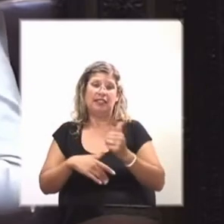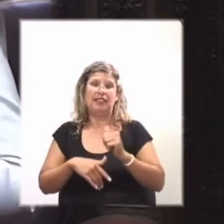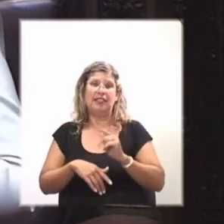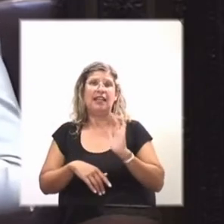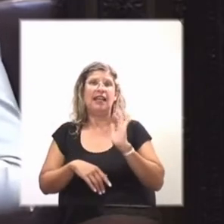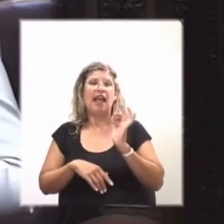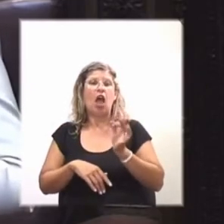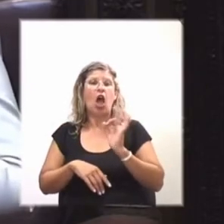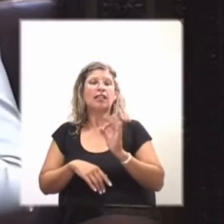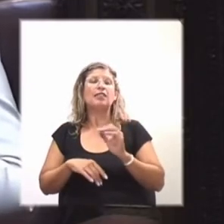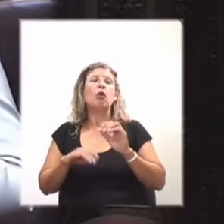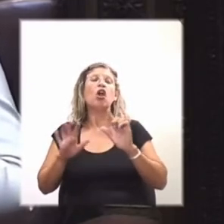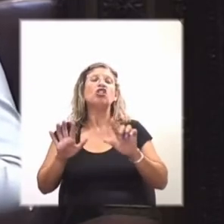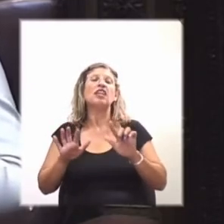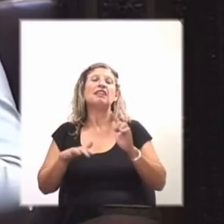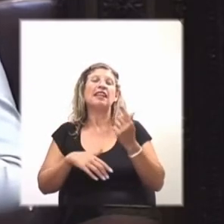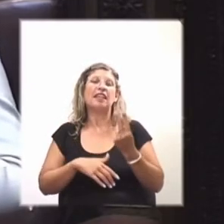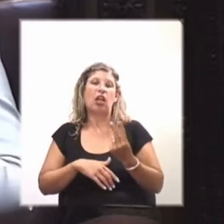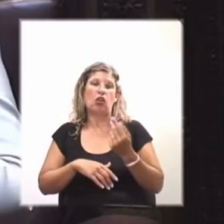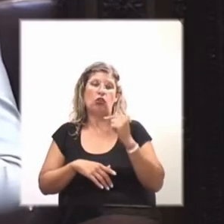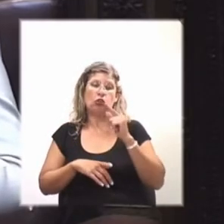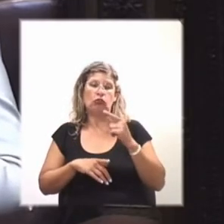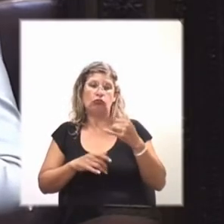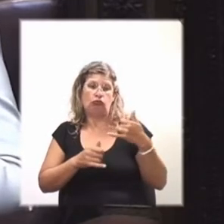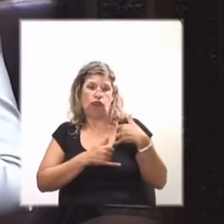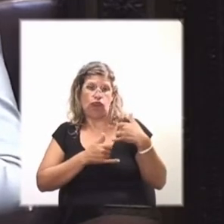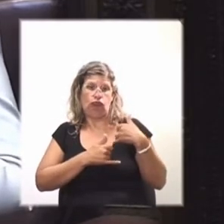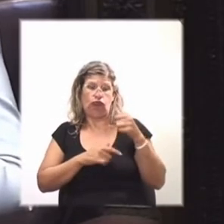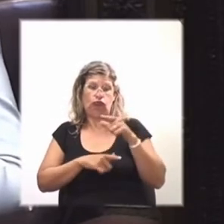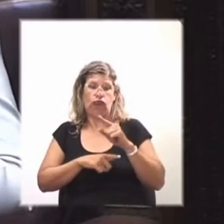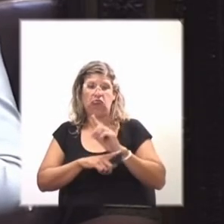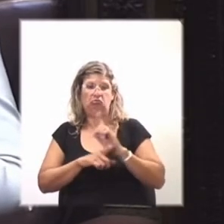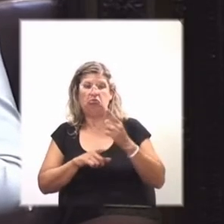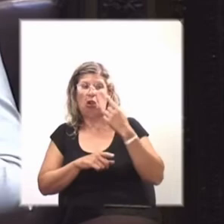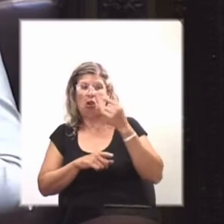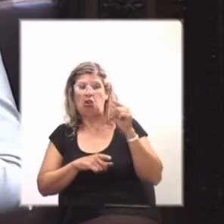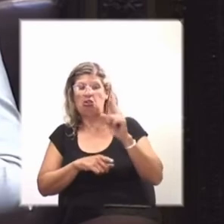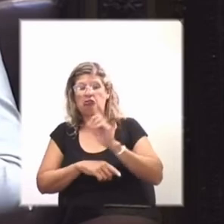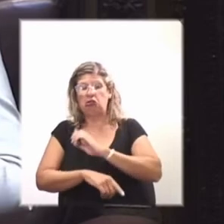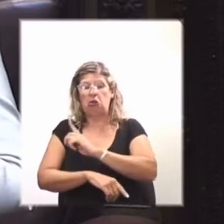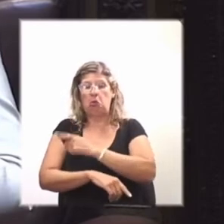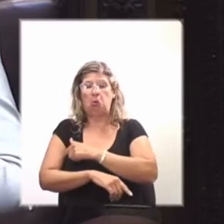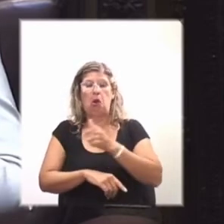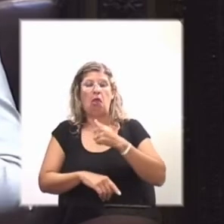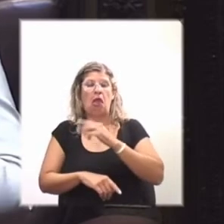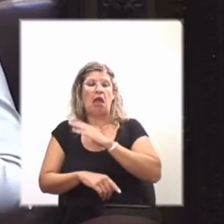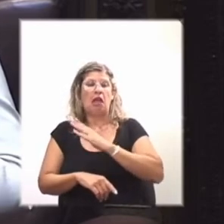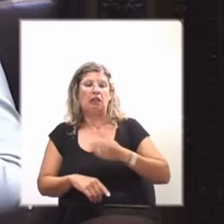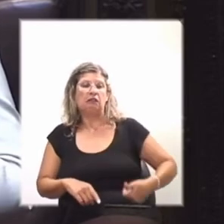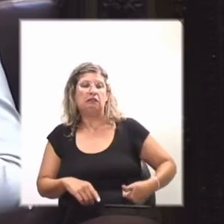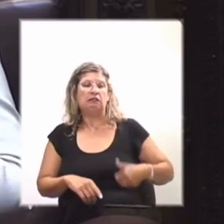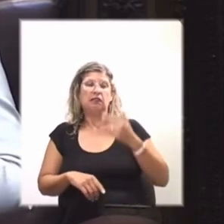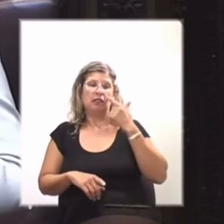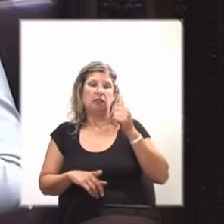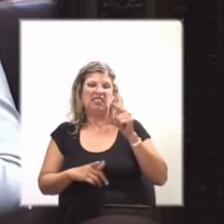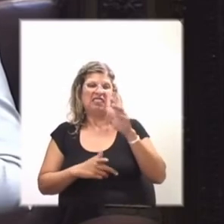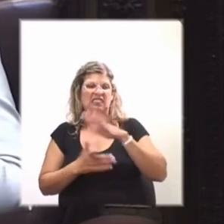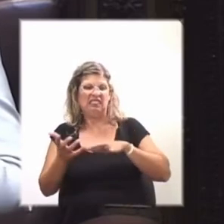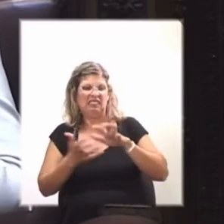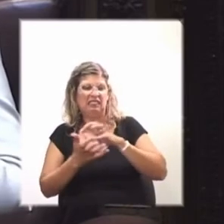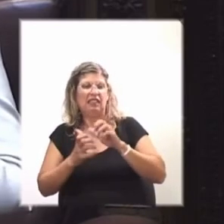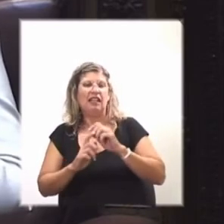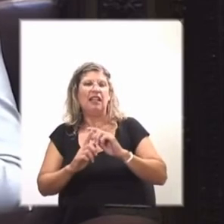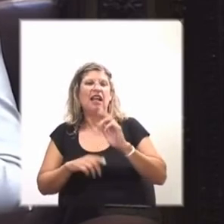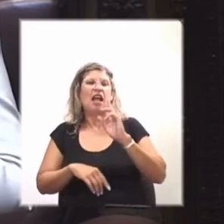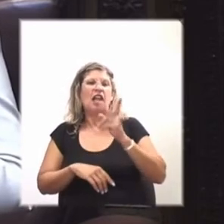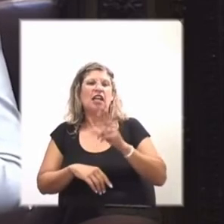octubre del 72, los mandos castreses desconocen el poder civil y desatan una crisis que provoca la renuncia del ministro